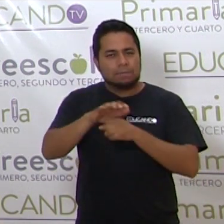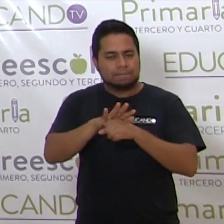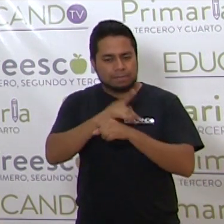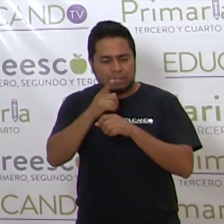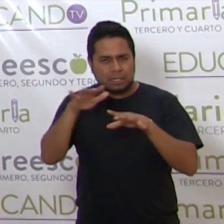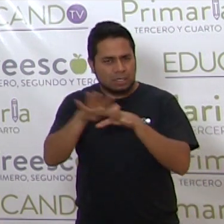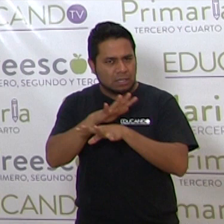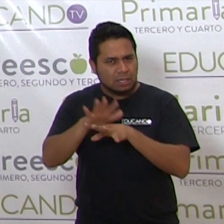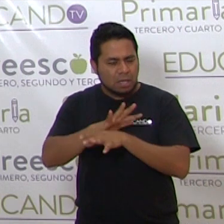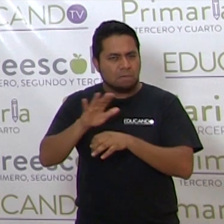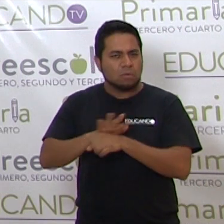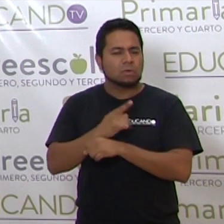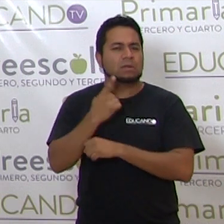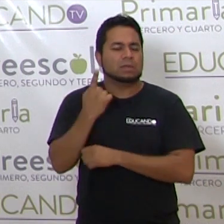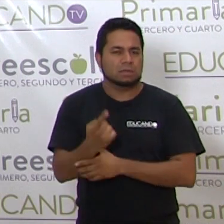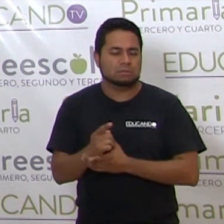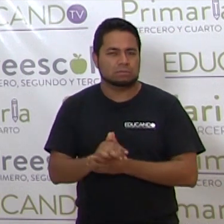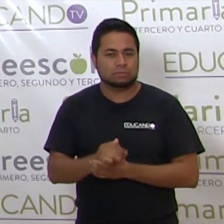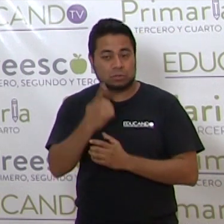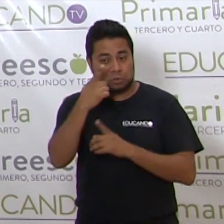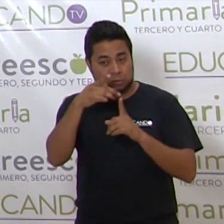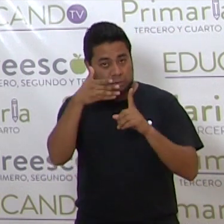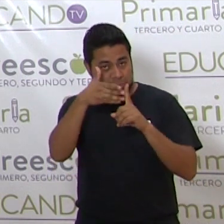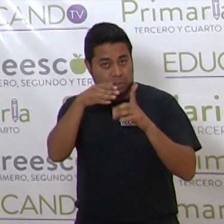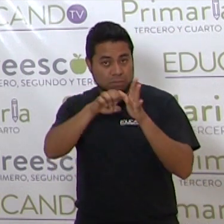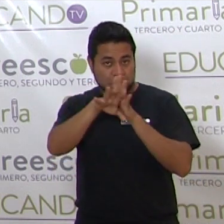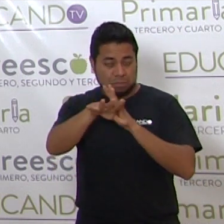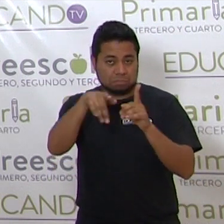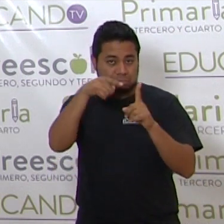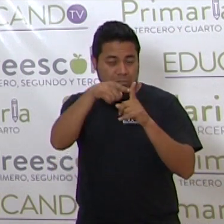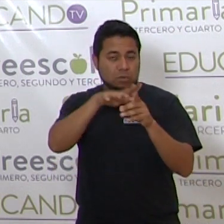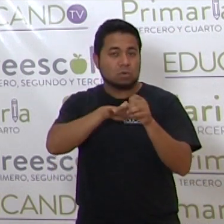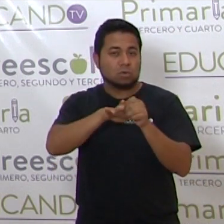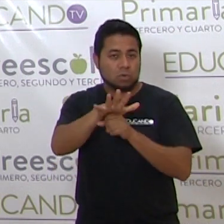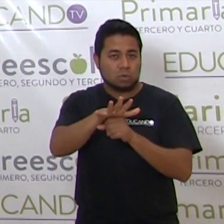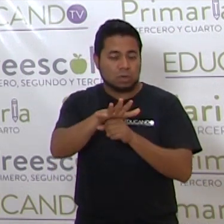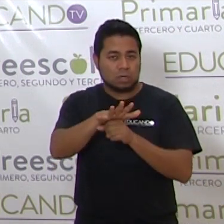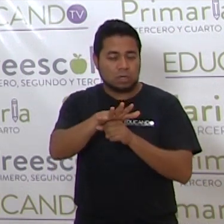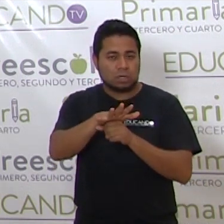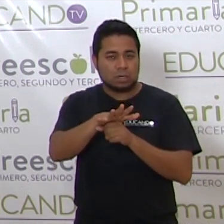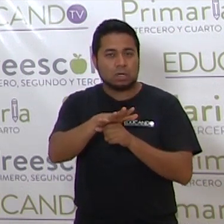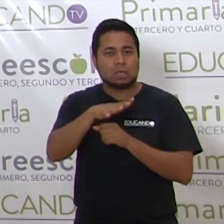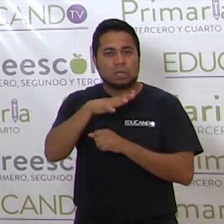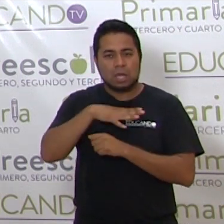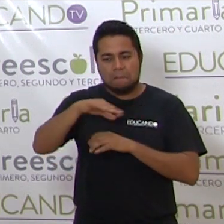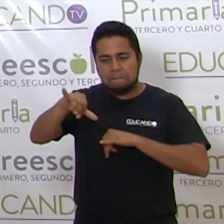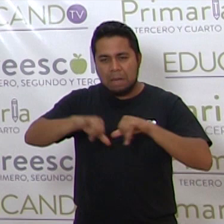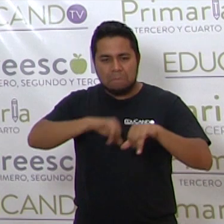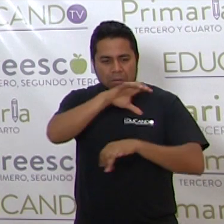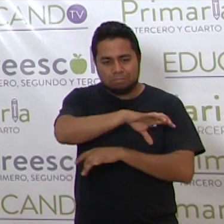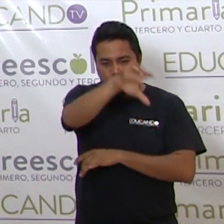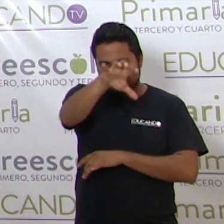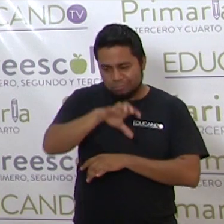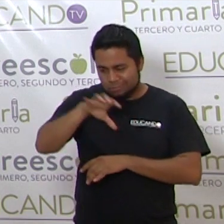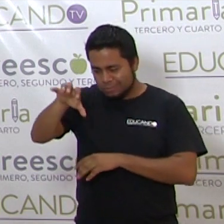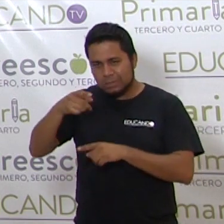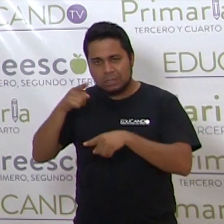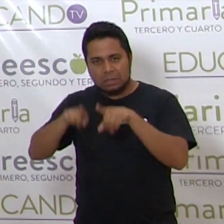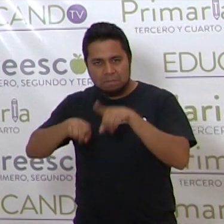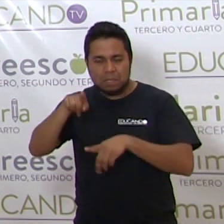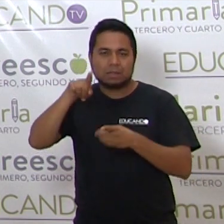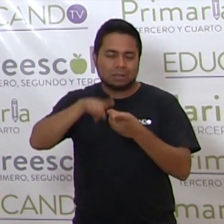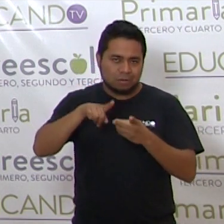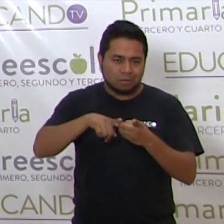variantes una de ellas recuerden fue la connotación geográfica otra de ellas